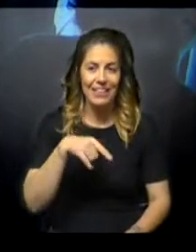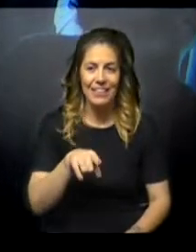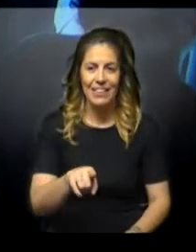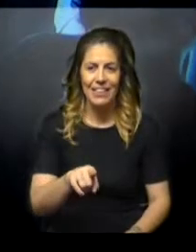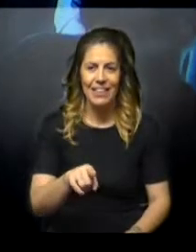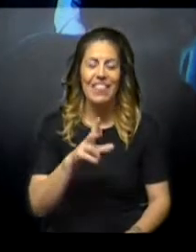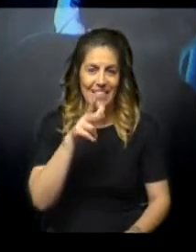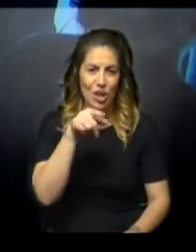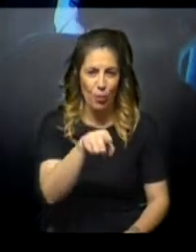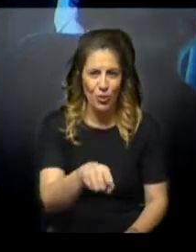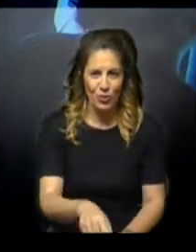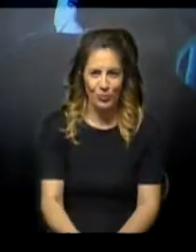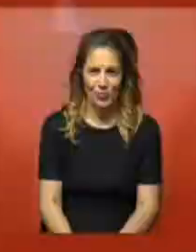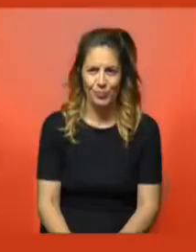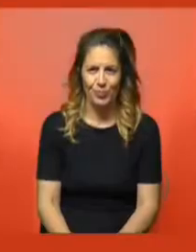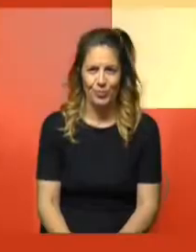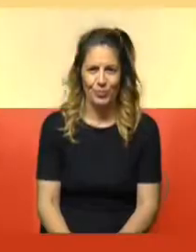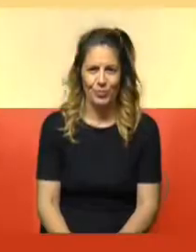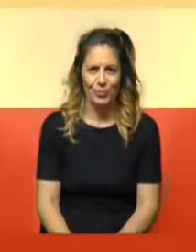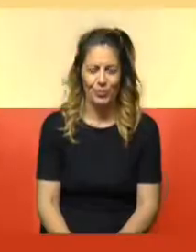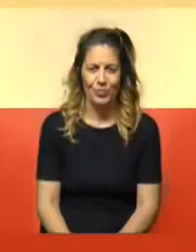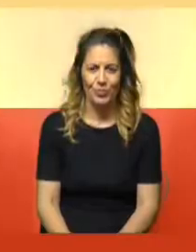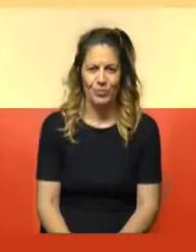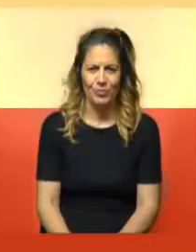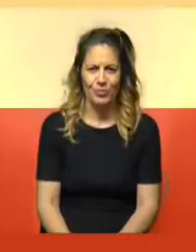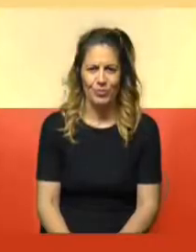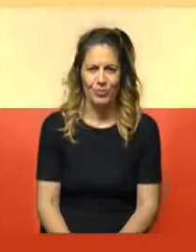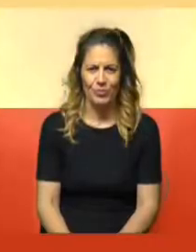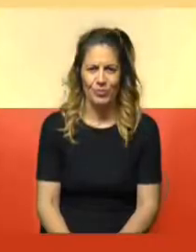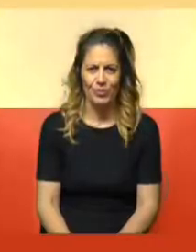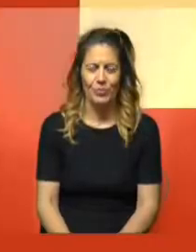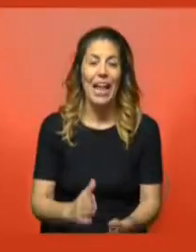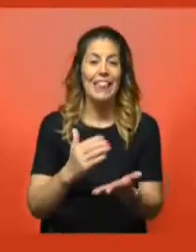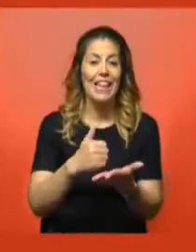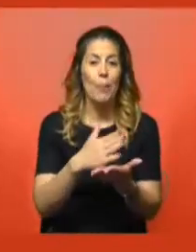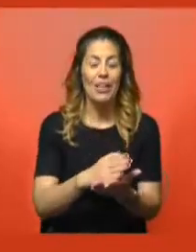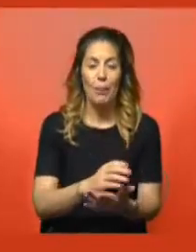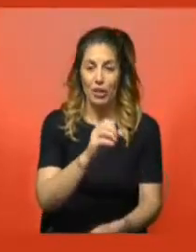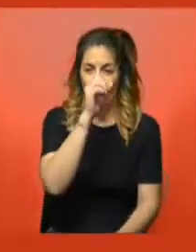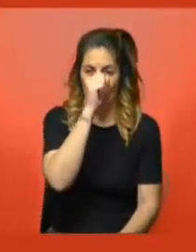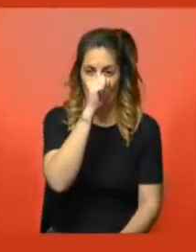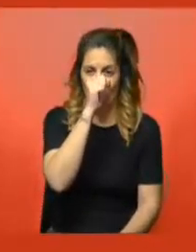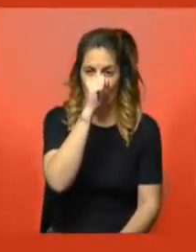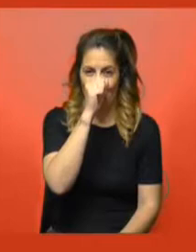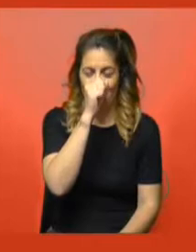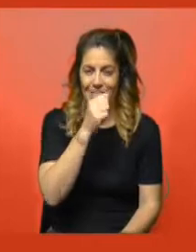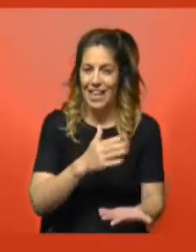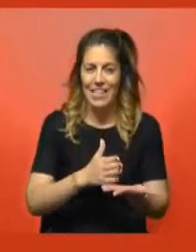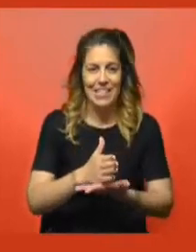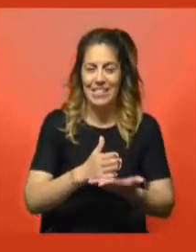de sílabas soy trinitario soy de del departamento de flores siempre